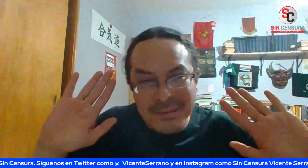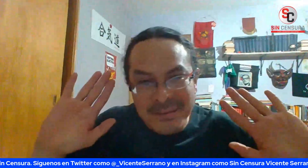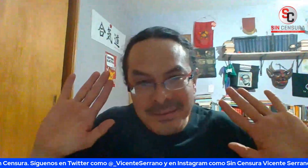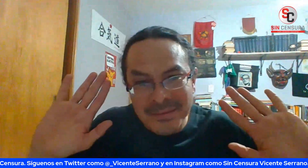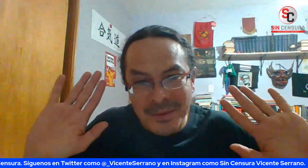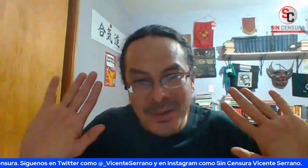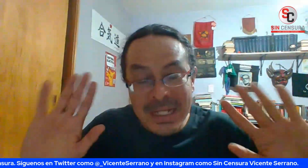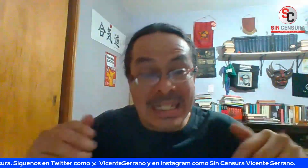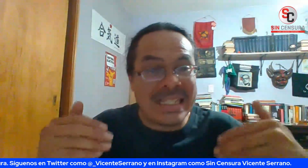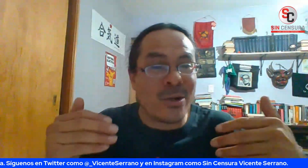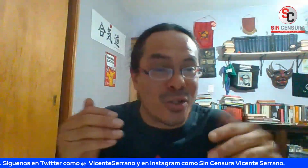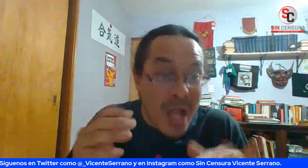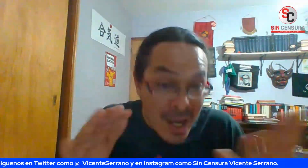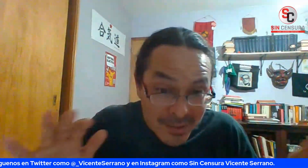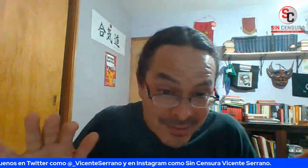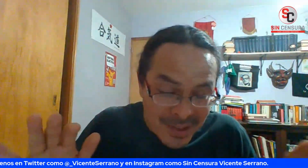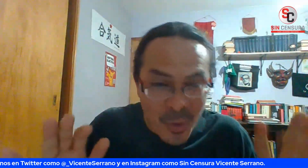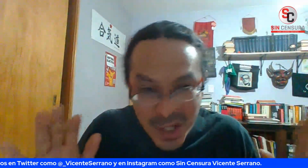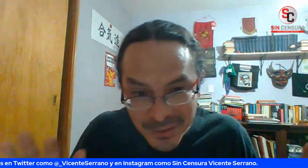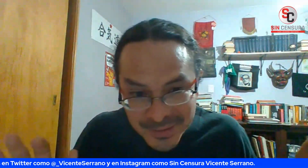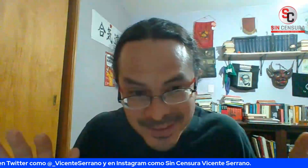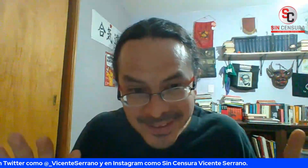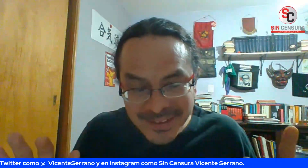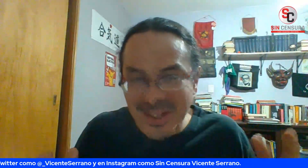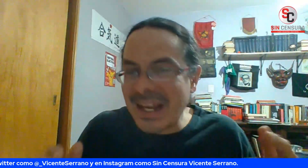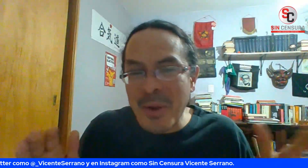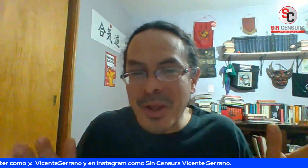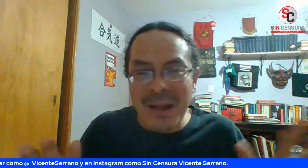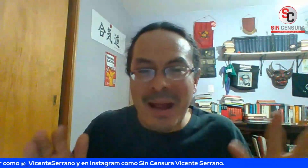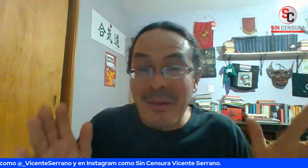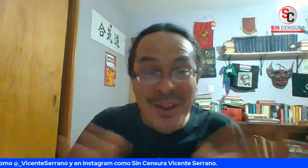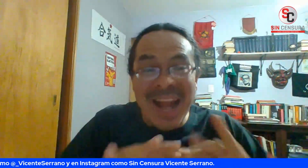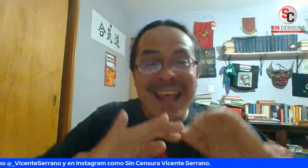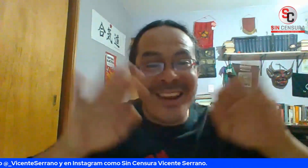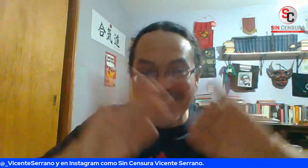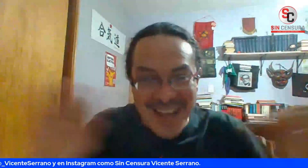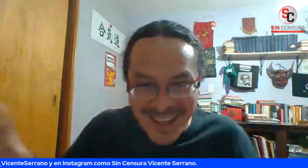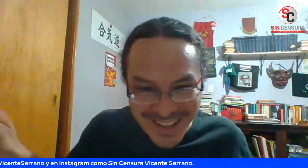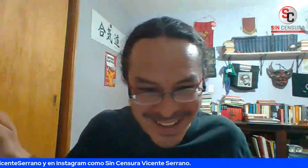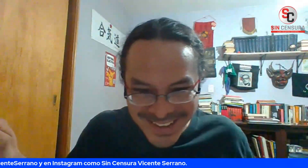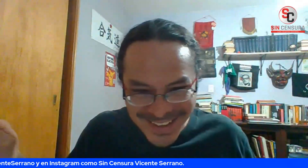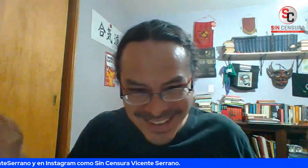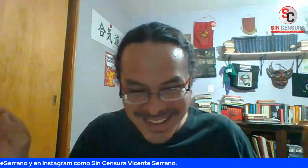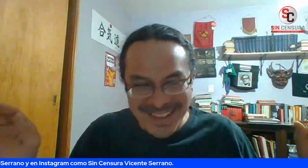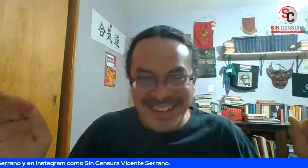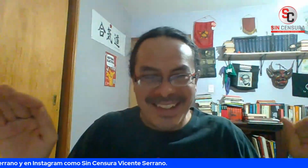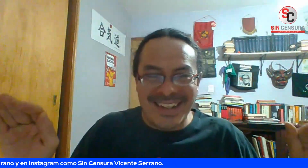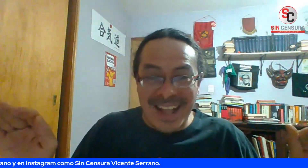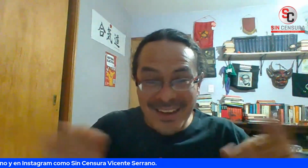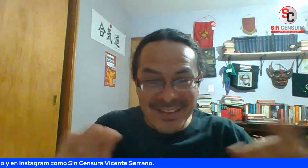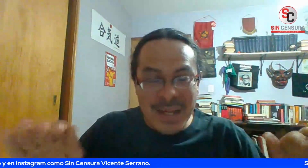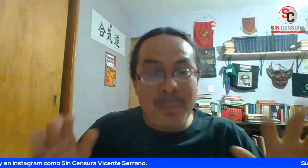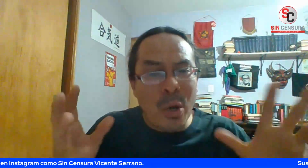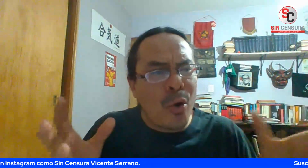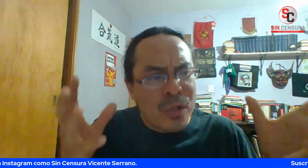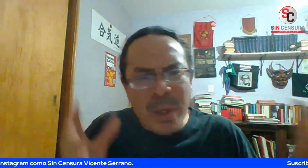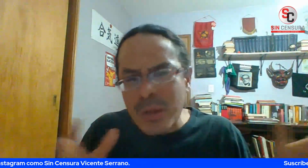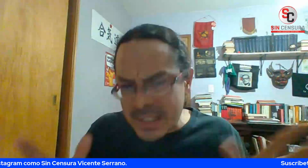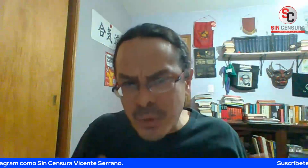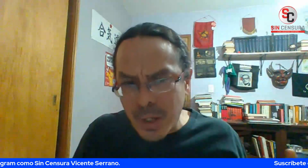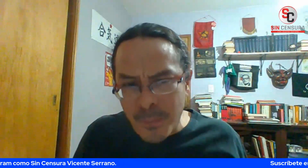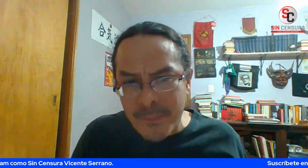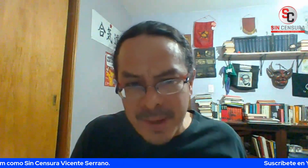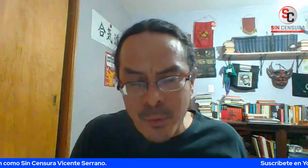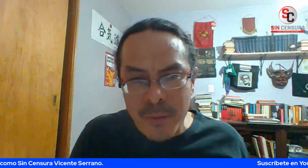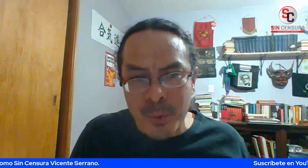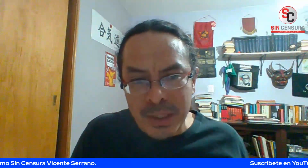escriben, ¿no? Y si los leen, qué bueno. Sí. A la mayoría nadie los lee, ¿eh? Sí. Nadie los lee. Pero los